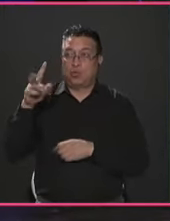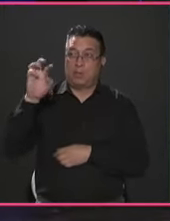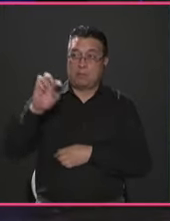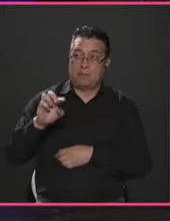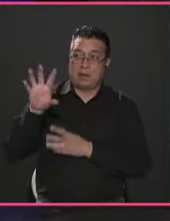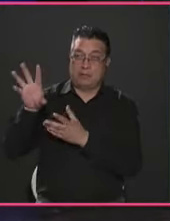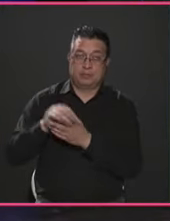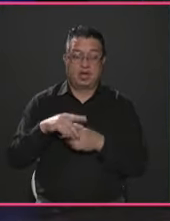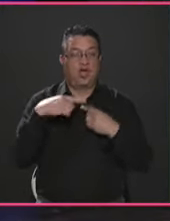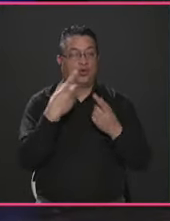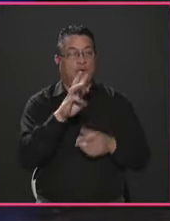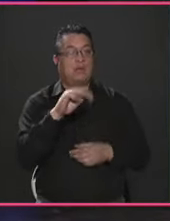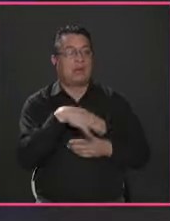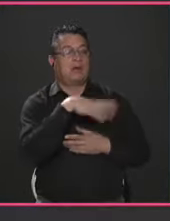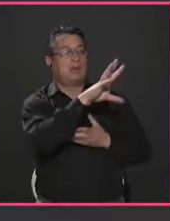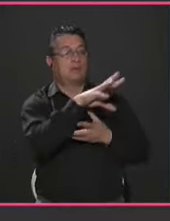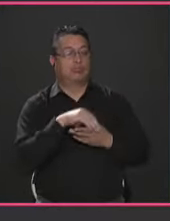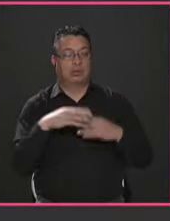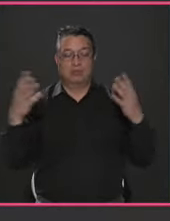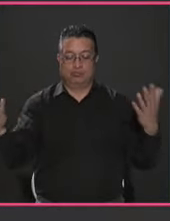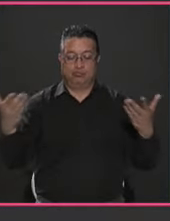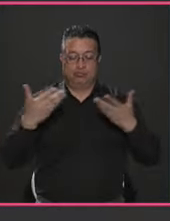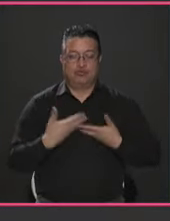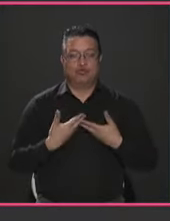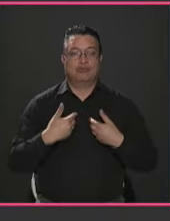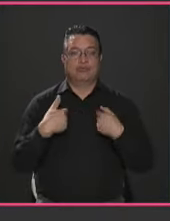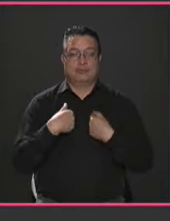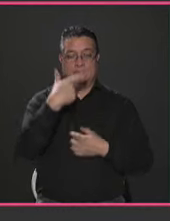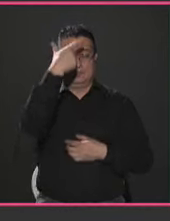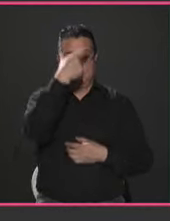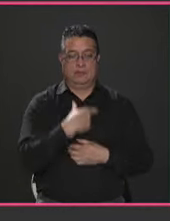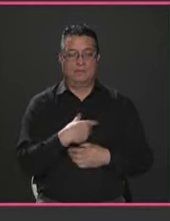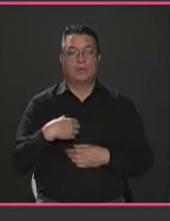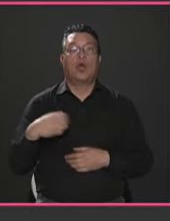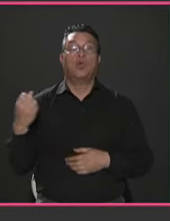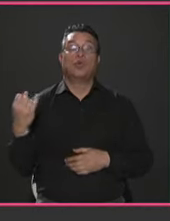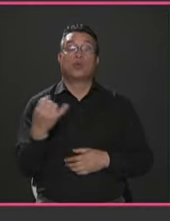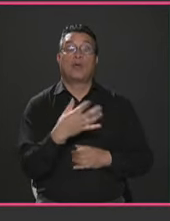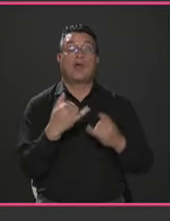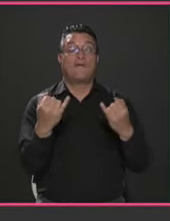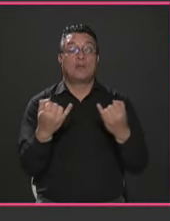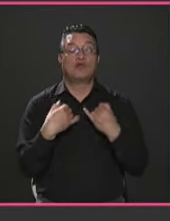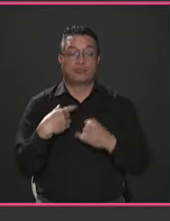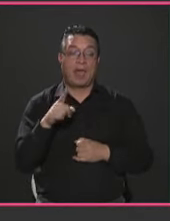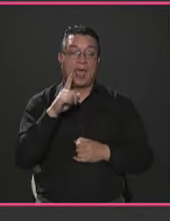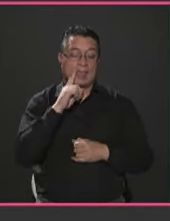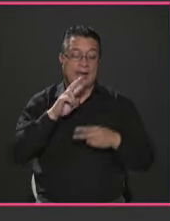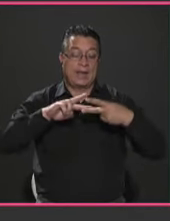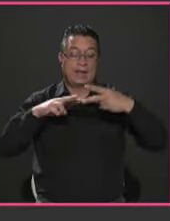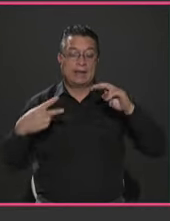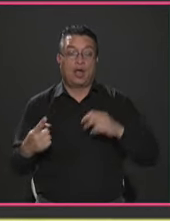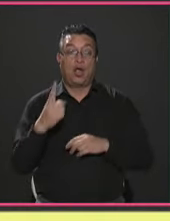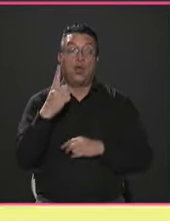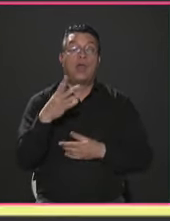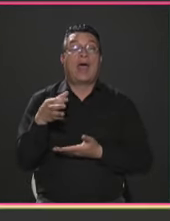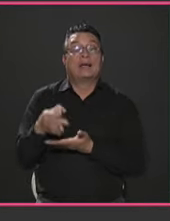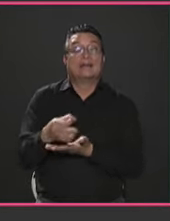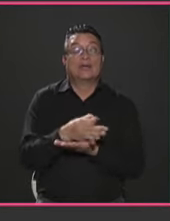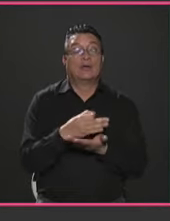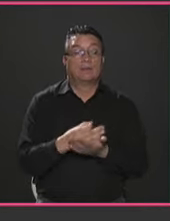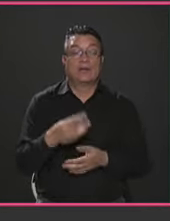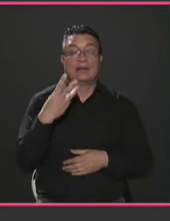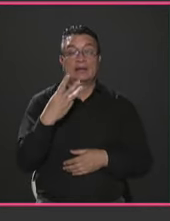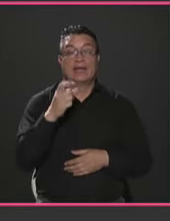y otro de origen materno entonces Cuánta información genética tenemos en una célula 3